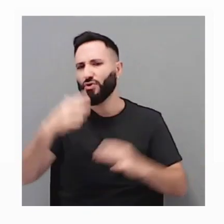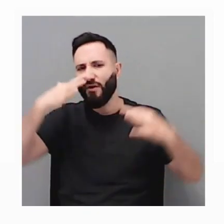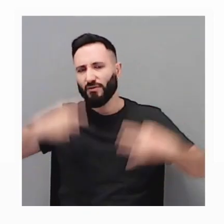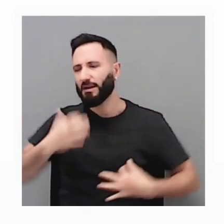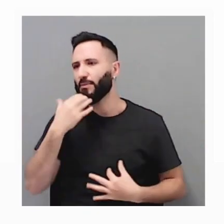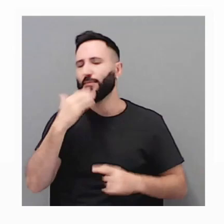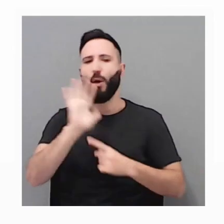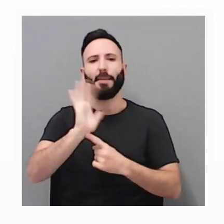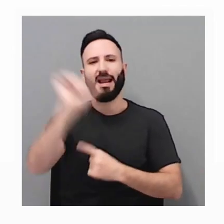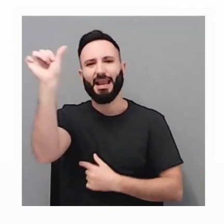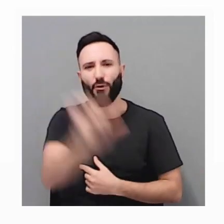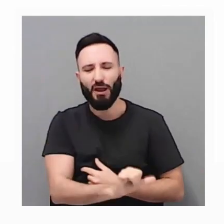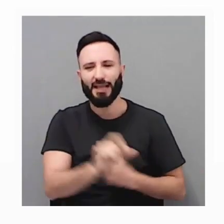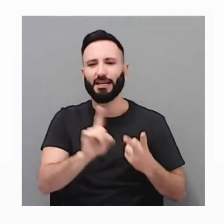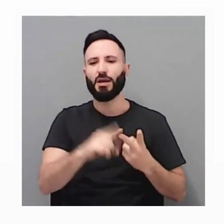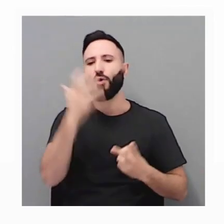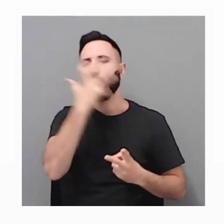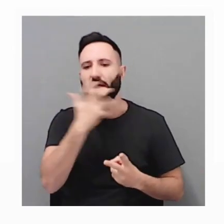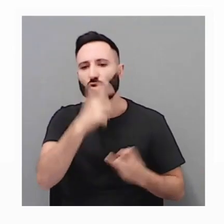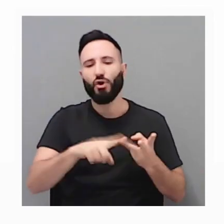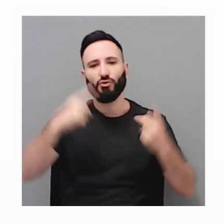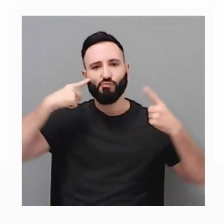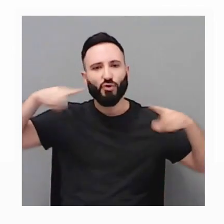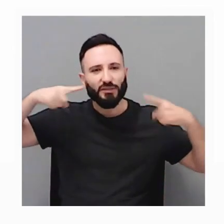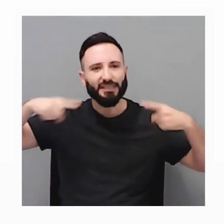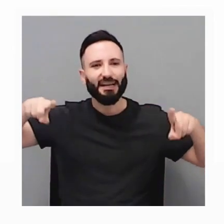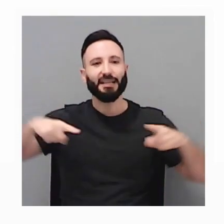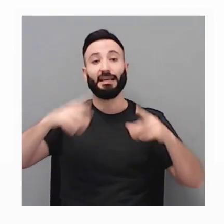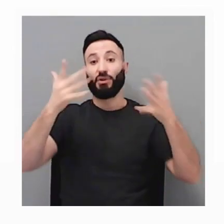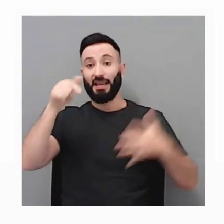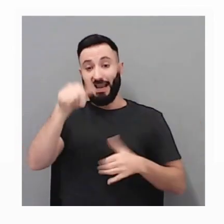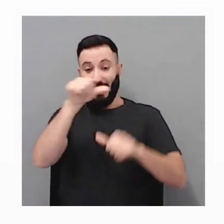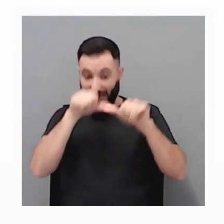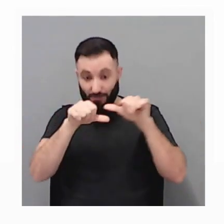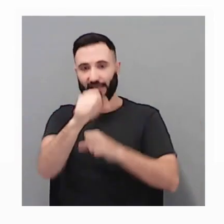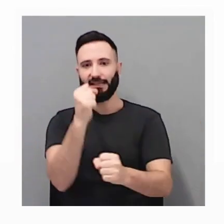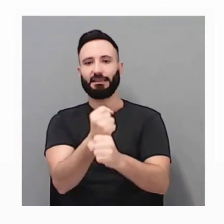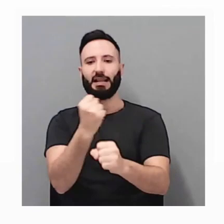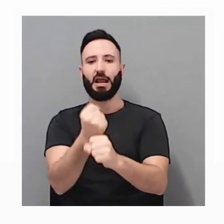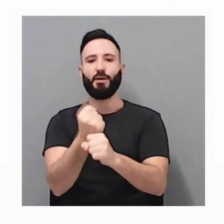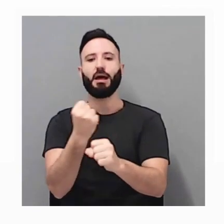películas, cuentos, músicas. Entonces trabajamos desde ahí para